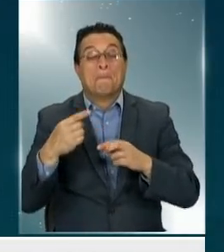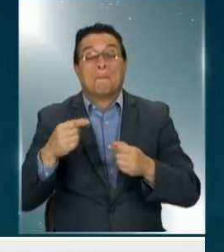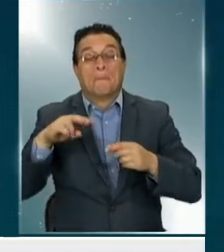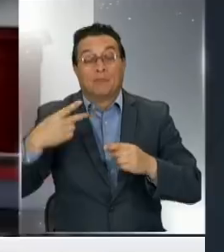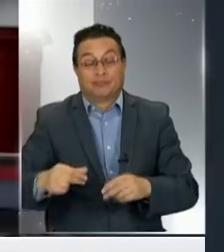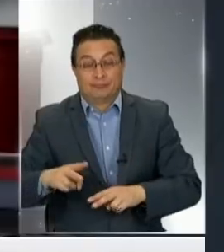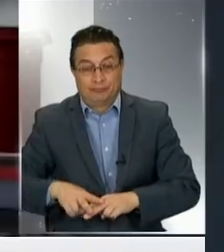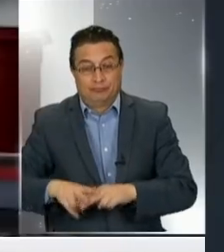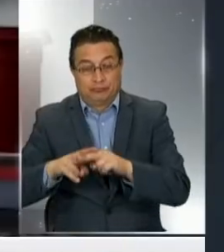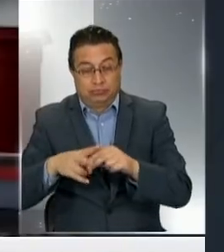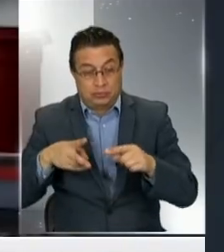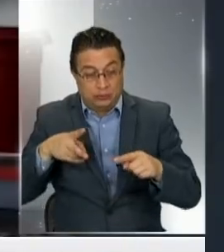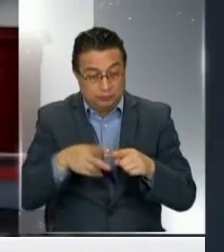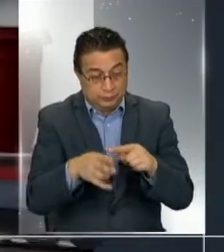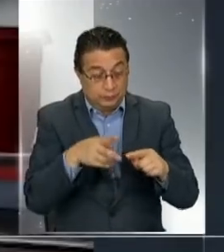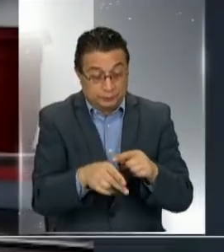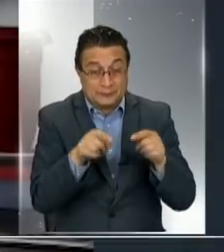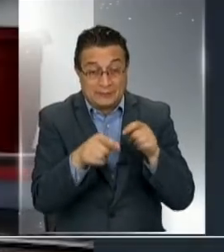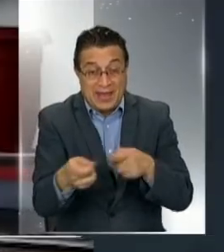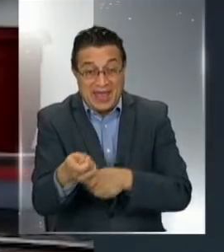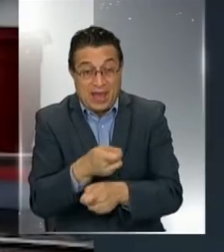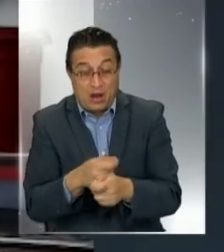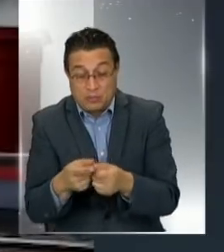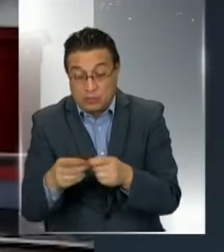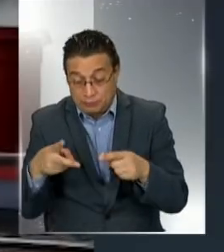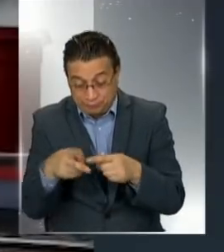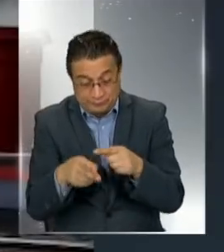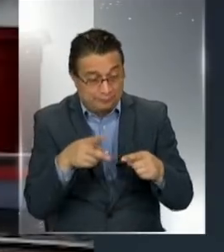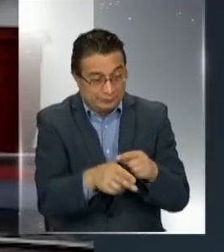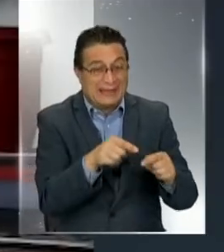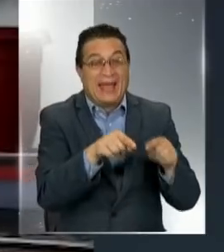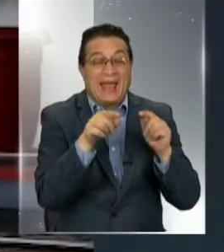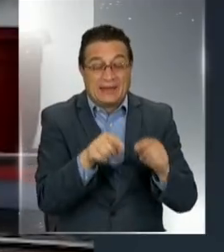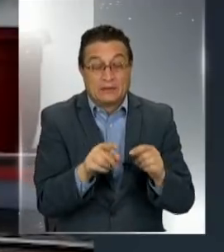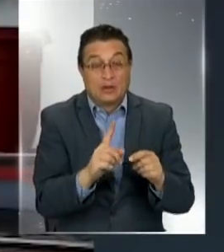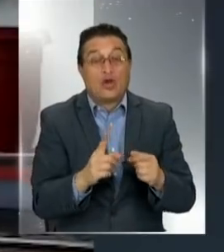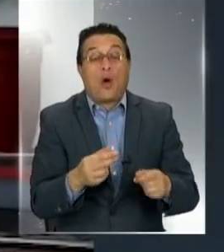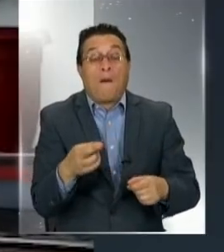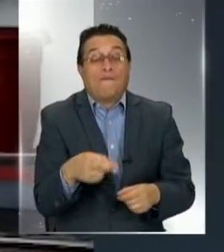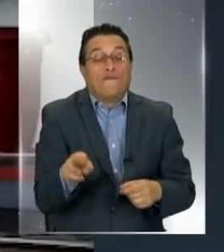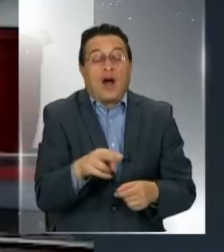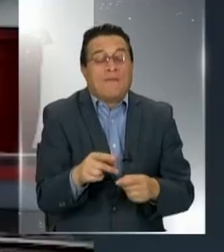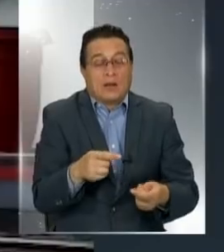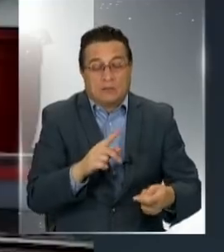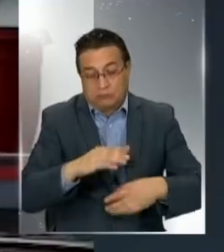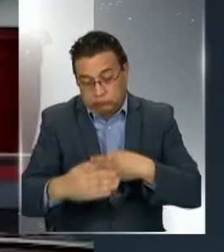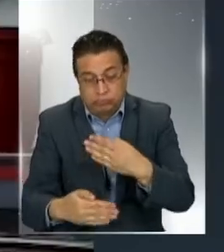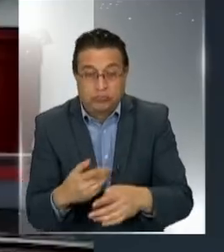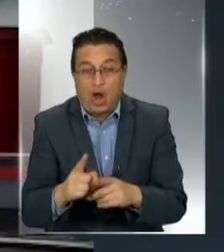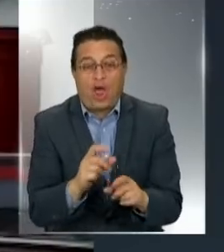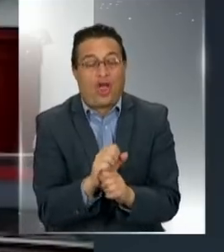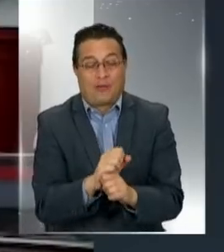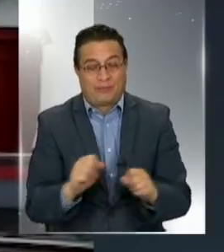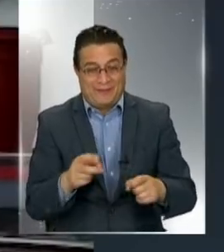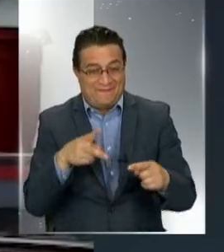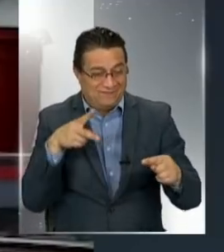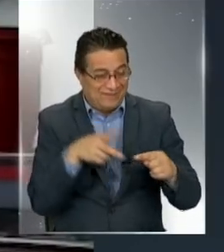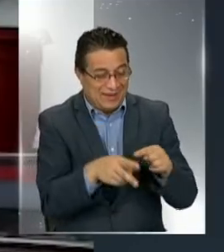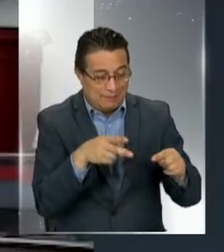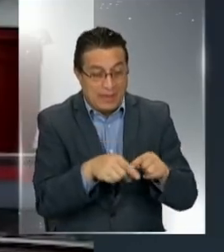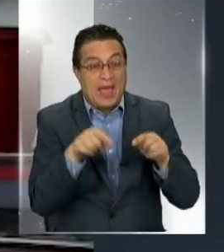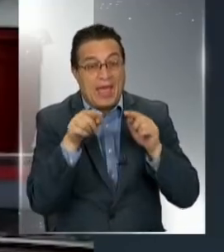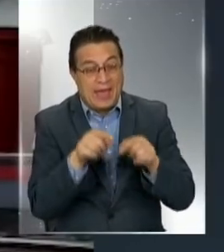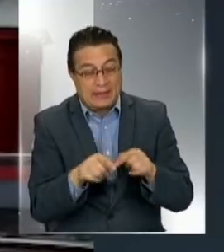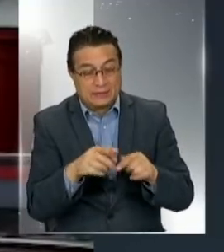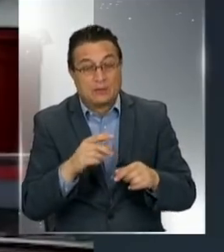cortar justamente los flujos económicos. En la medida que se cortan los flujos económicos, no van a poder rearticular sus organizaciones criminales ni mantener esas organizaciones